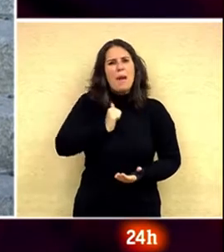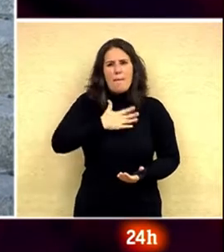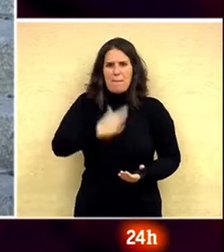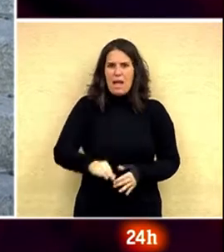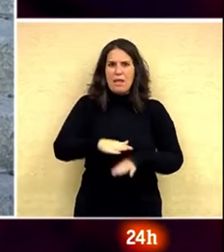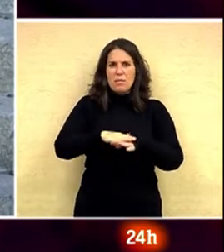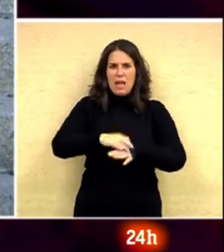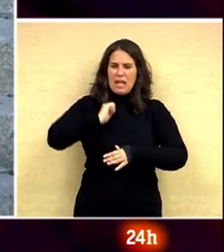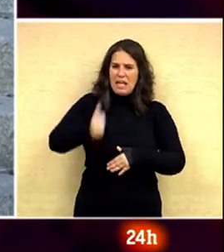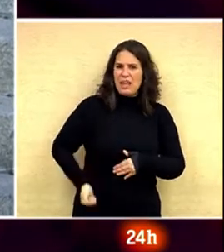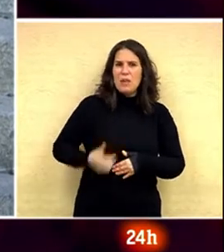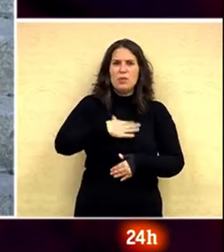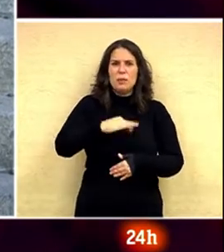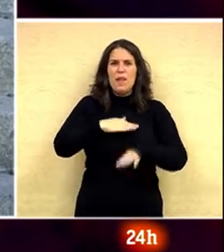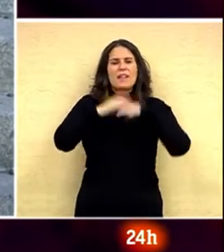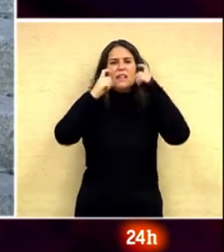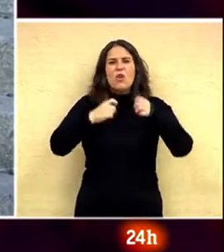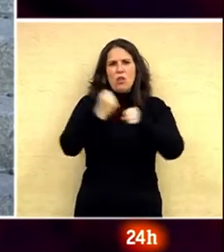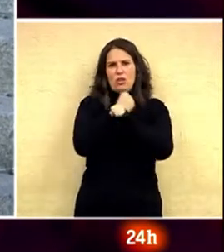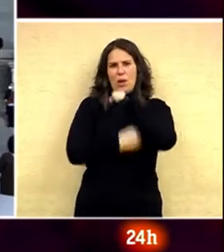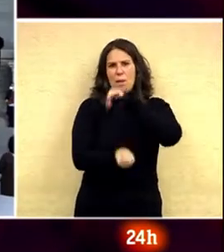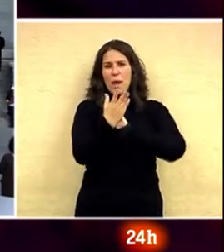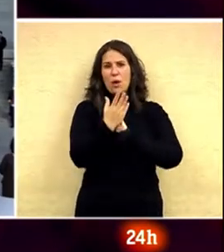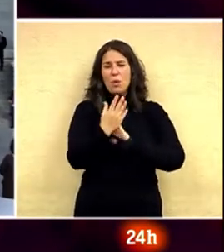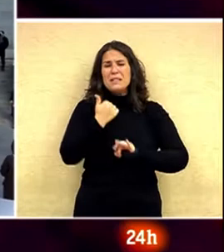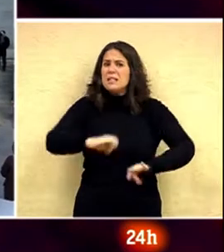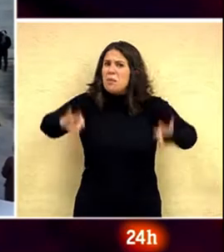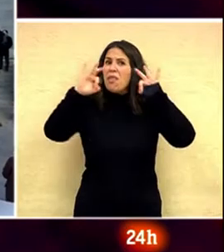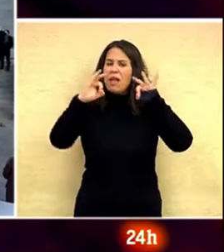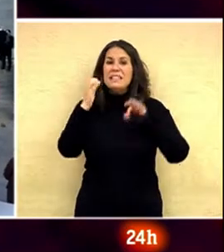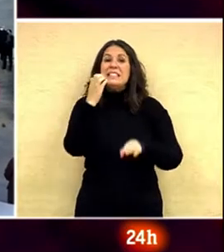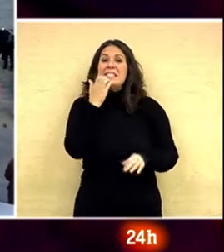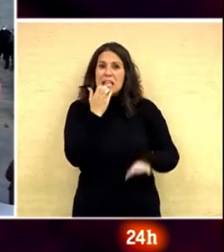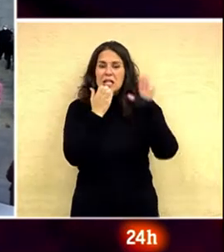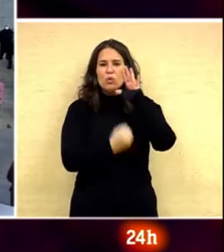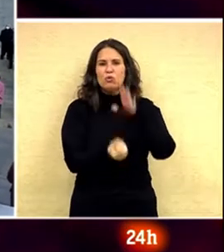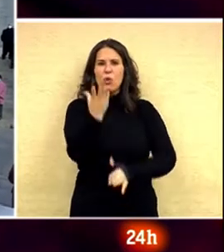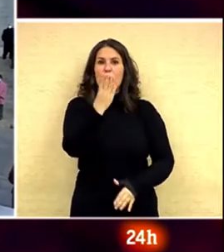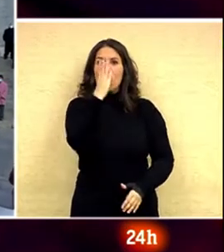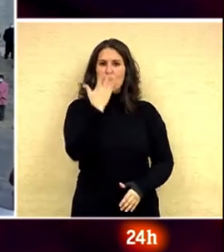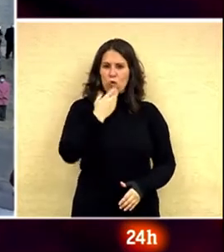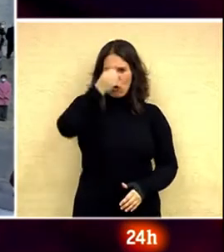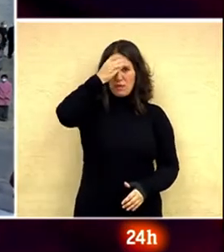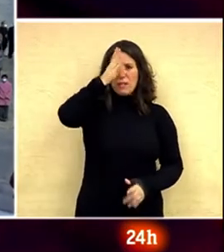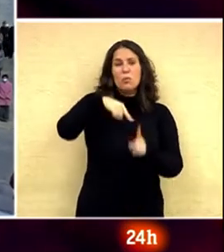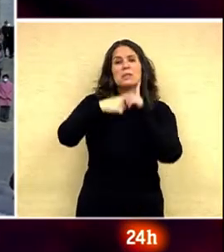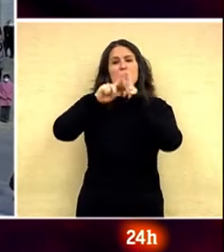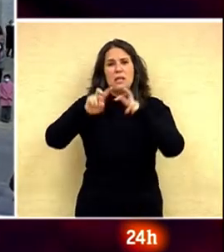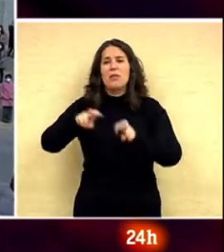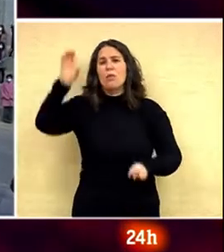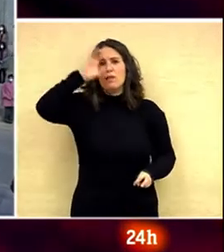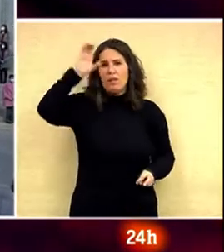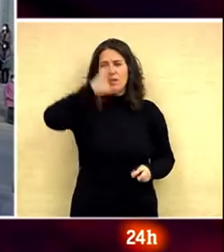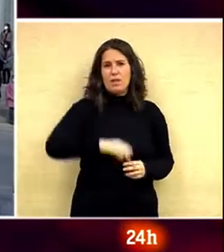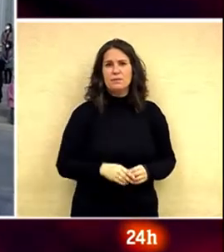las posibilidades que el esfuerzo y el trabajo generan, y en especial las que proceden del conocimiento y la investigación